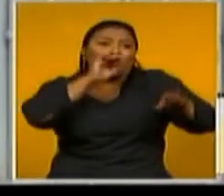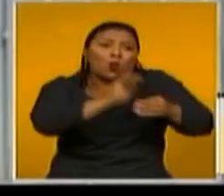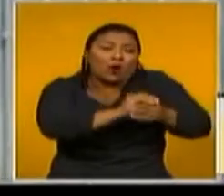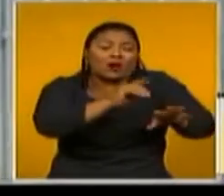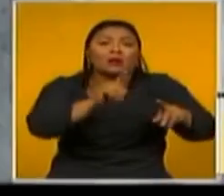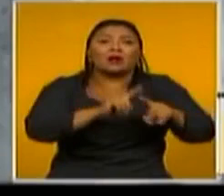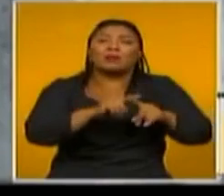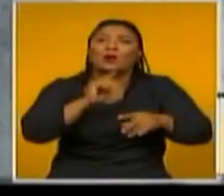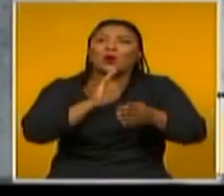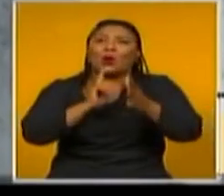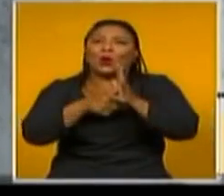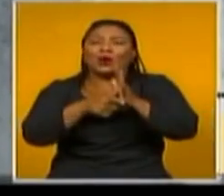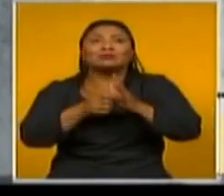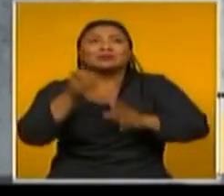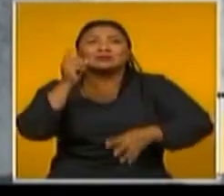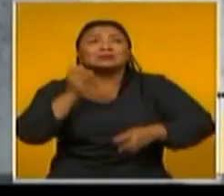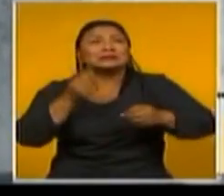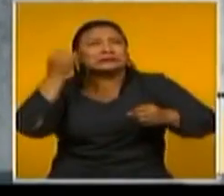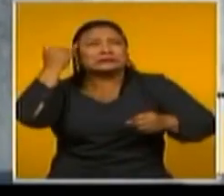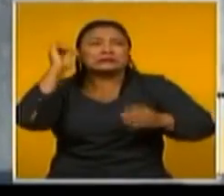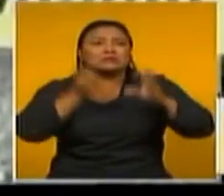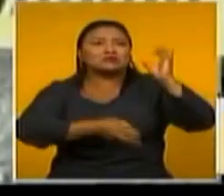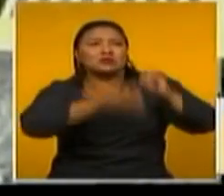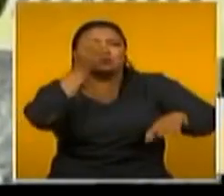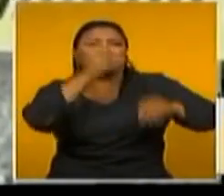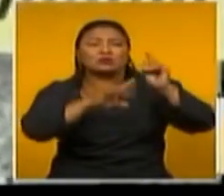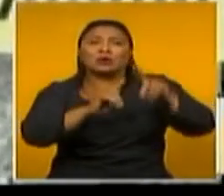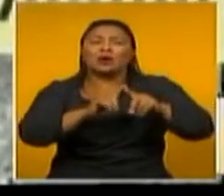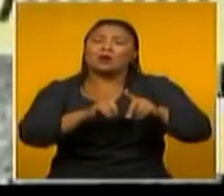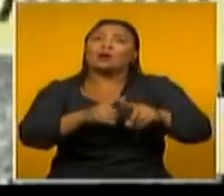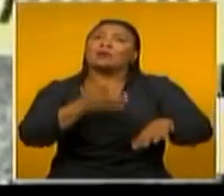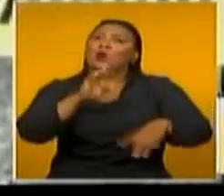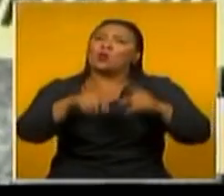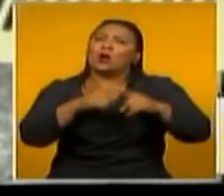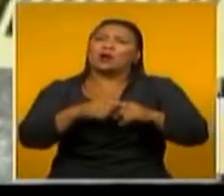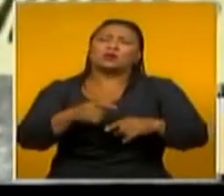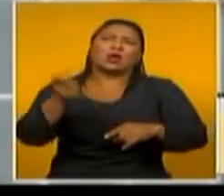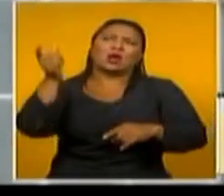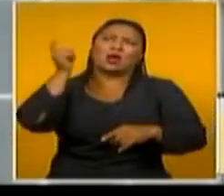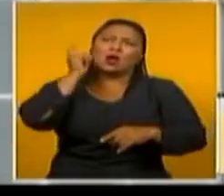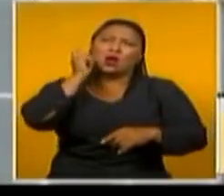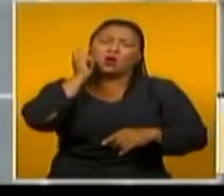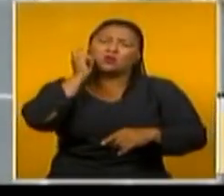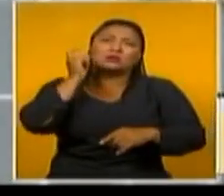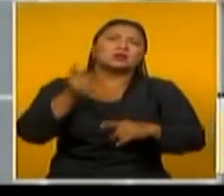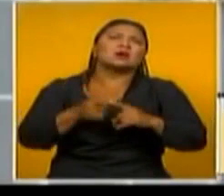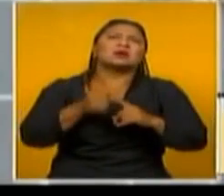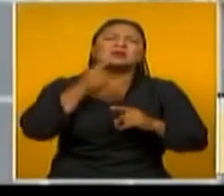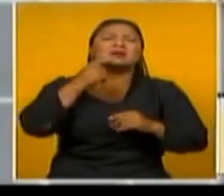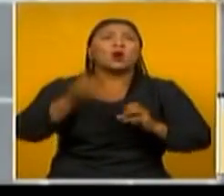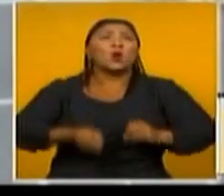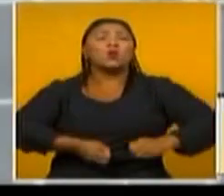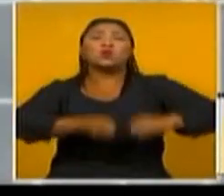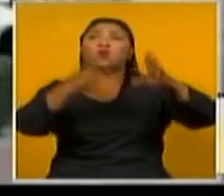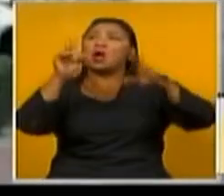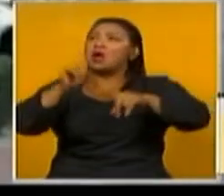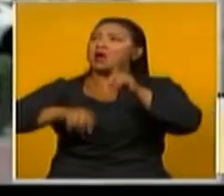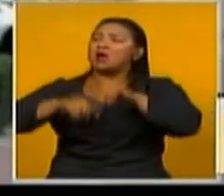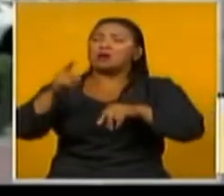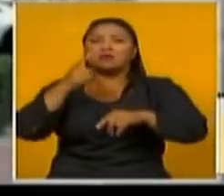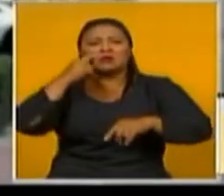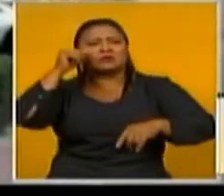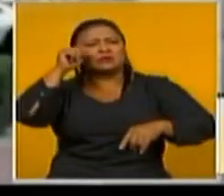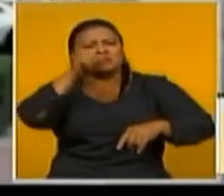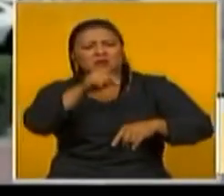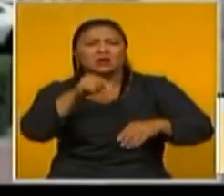la casa para ocultar este crimen, pero sus vecinos llamaron a la policía y cuando lo escucharon gritar, vieron el fuego en el interior